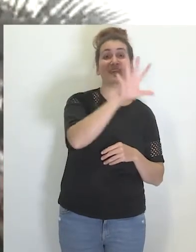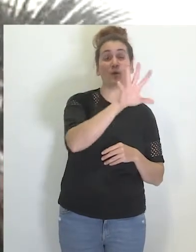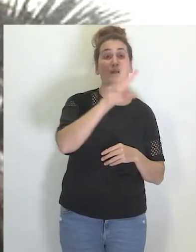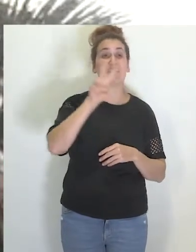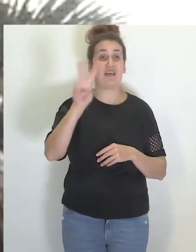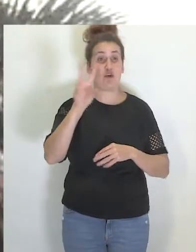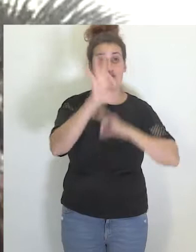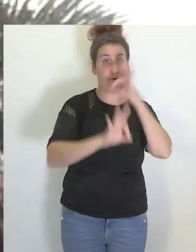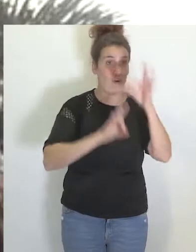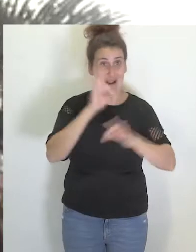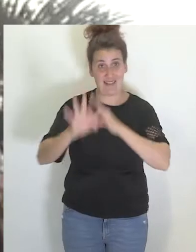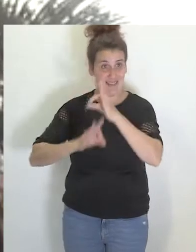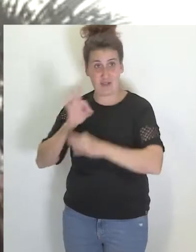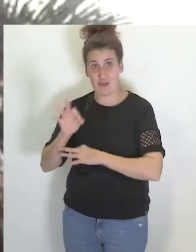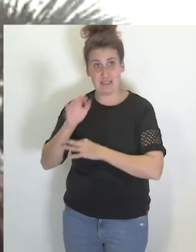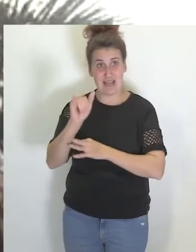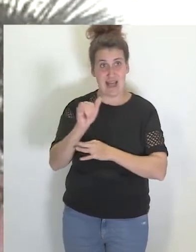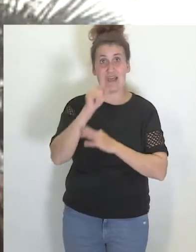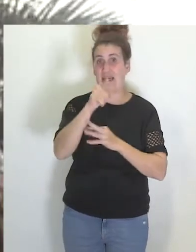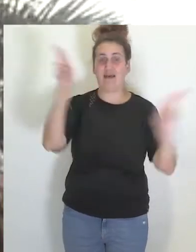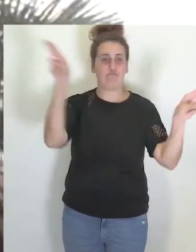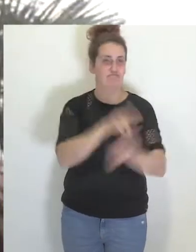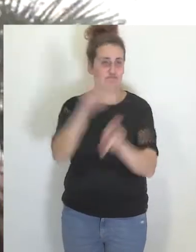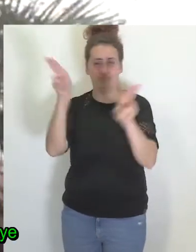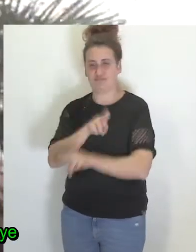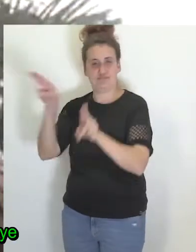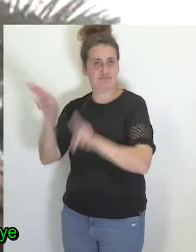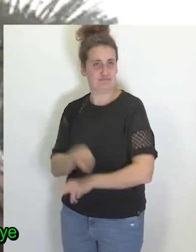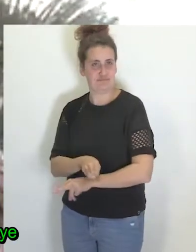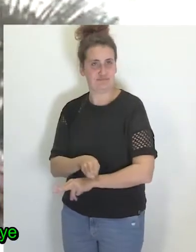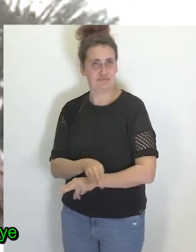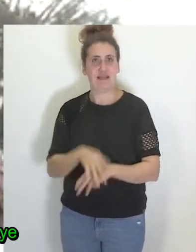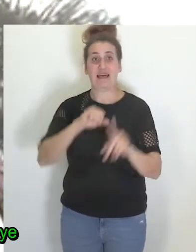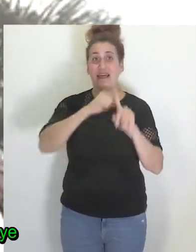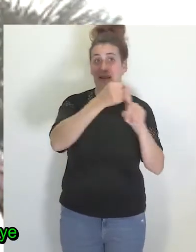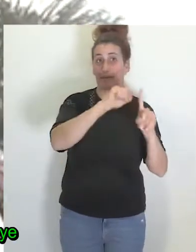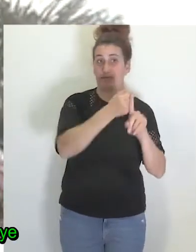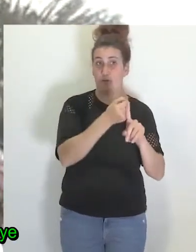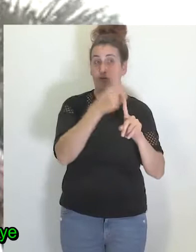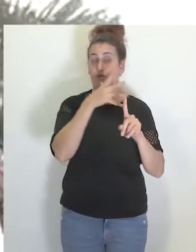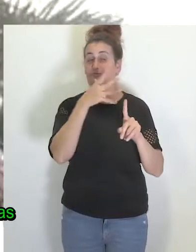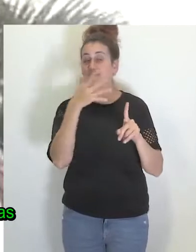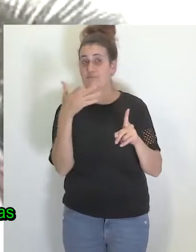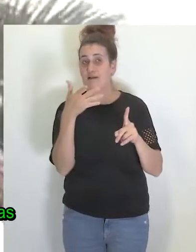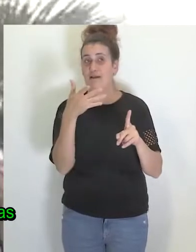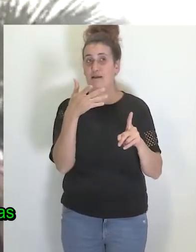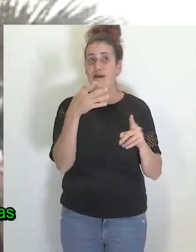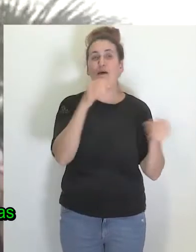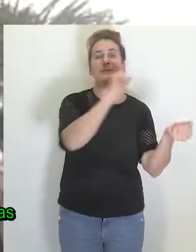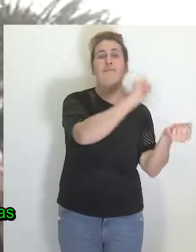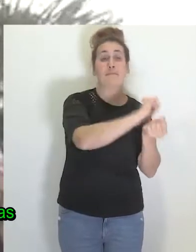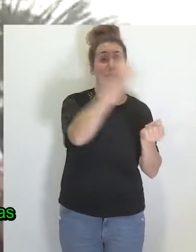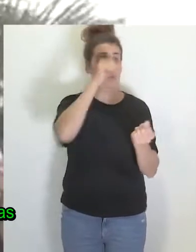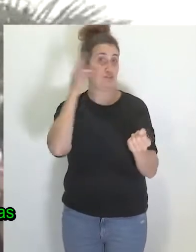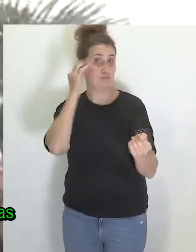52 organizaciones que han sido canceladas. Es decir, la represión involucra o incluye a los presos y